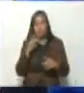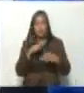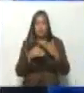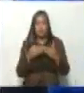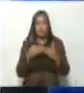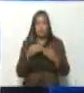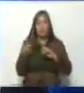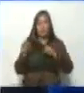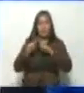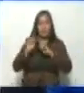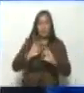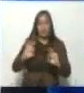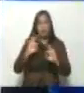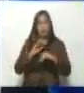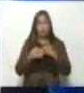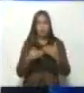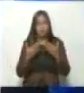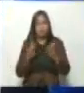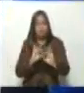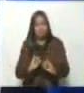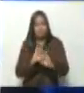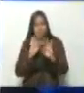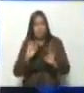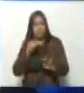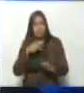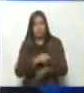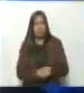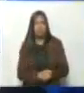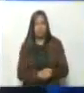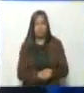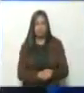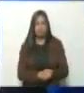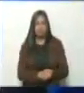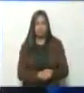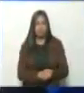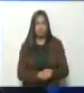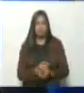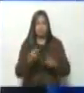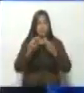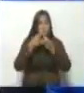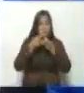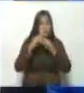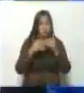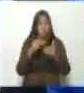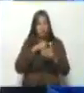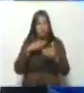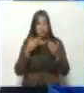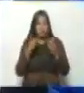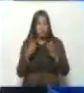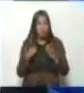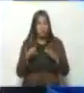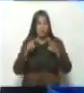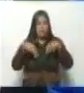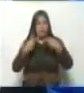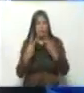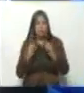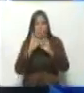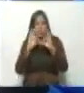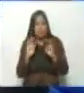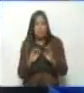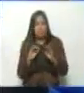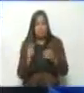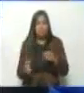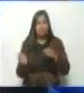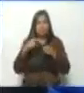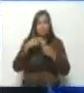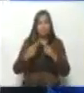la crítica, que más bien recibe la crítica con mucho, con positivo, porque nos permite seguir innovando, creando ideas y